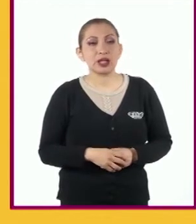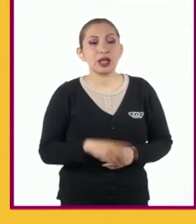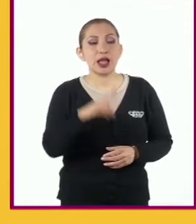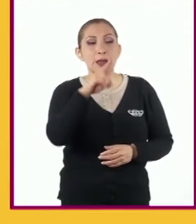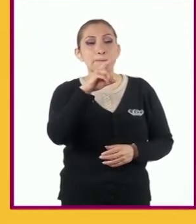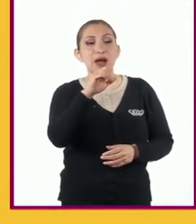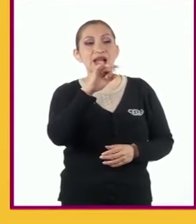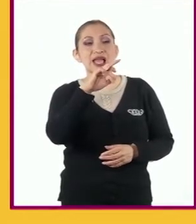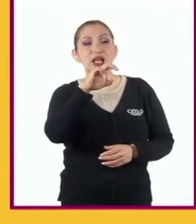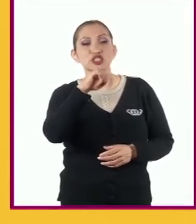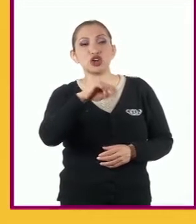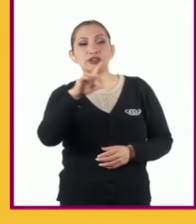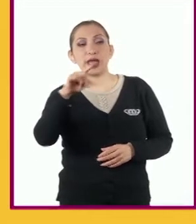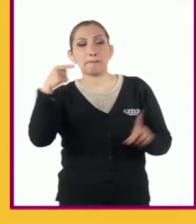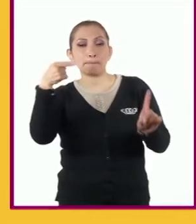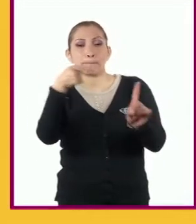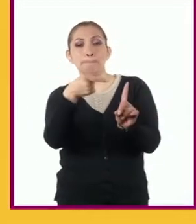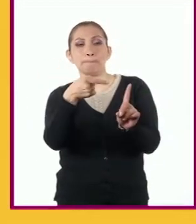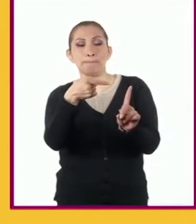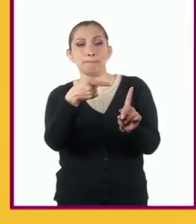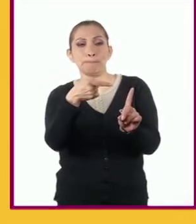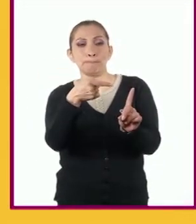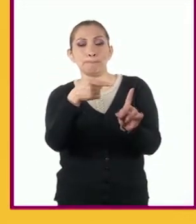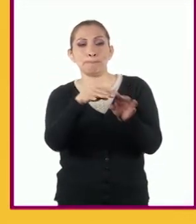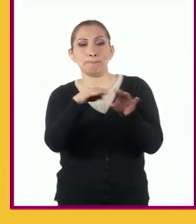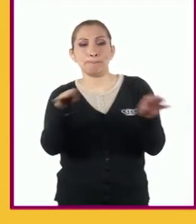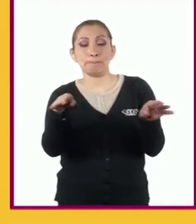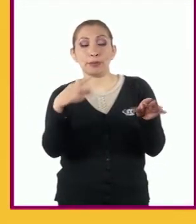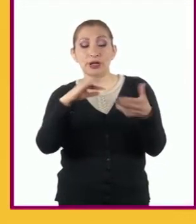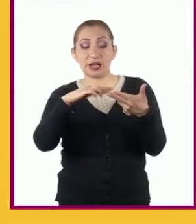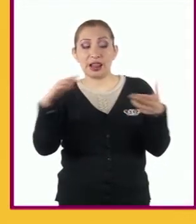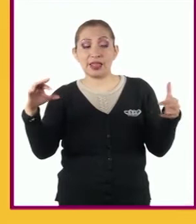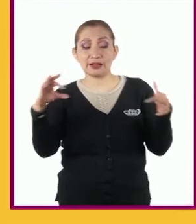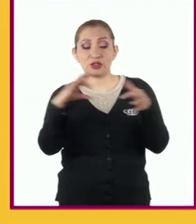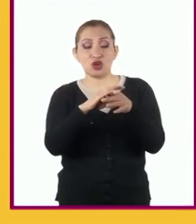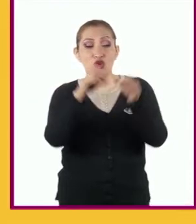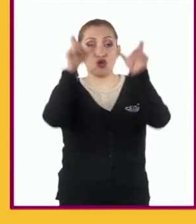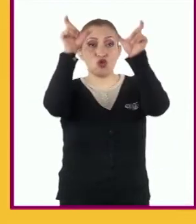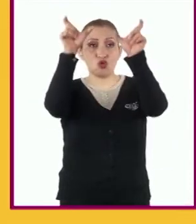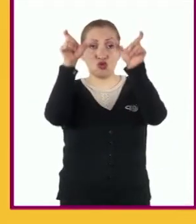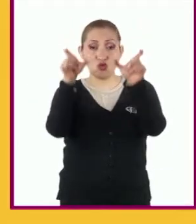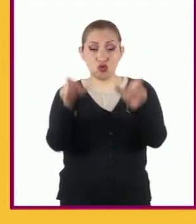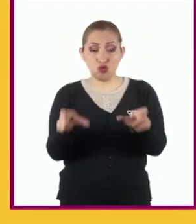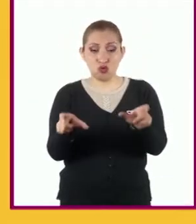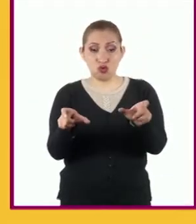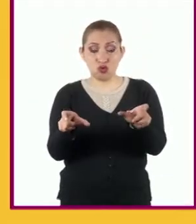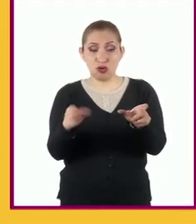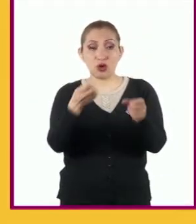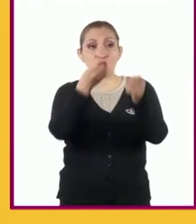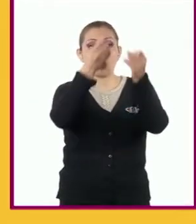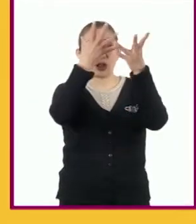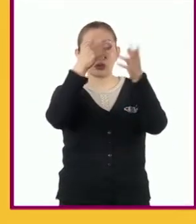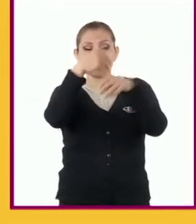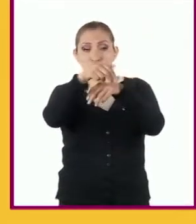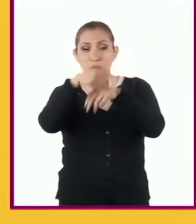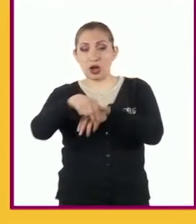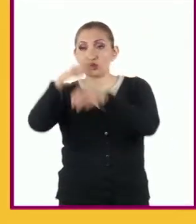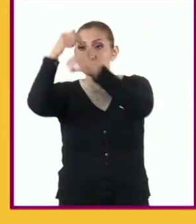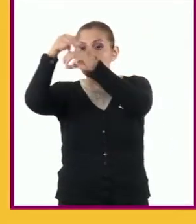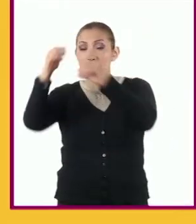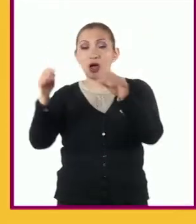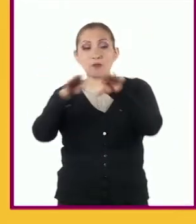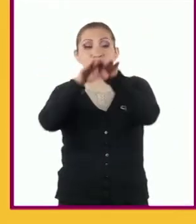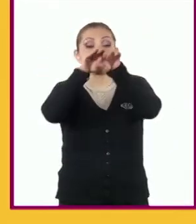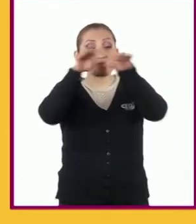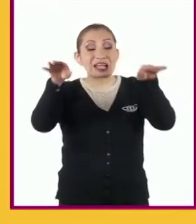de proporcionalidad directa. Una relación entre dos conjuntos de cantidades es